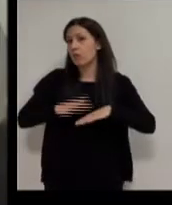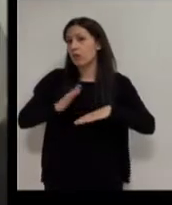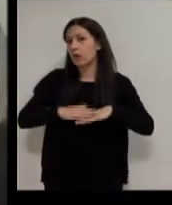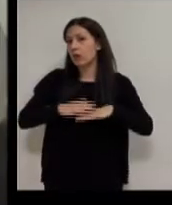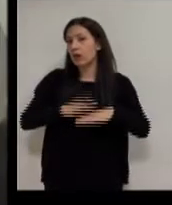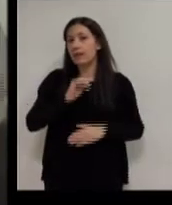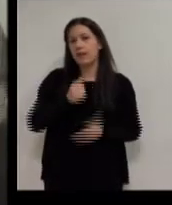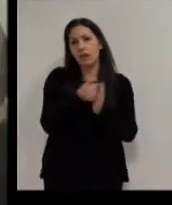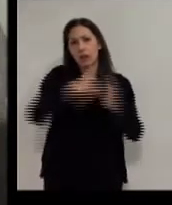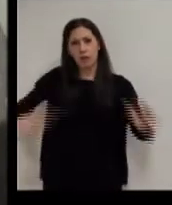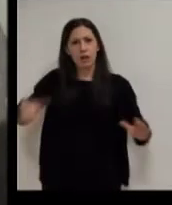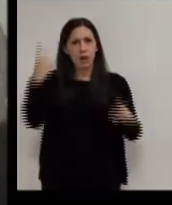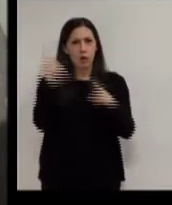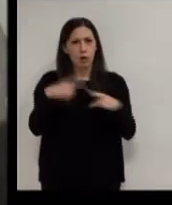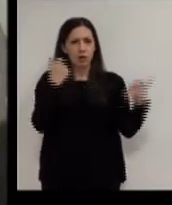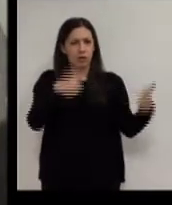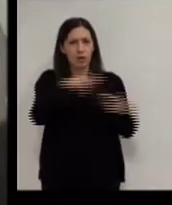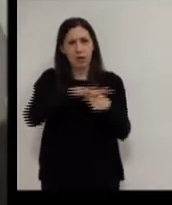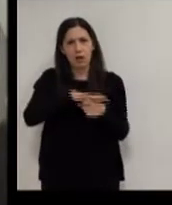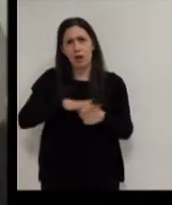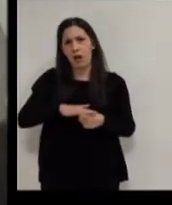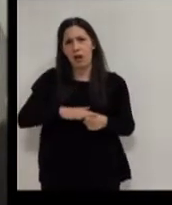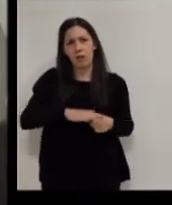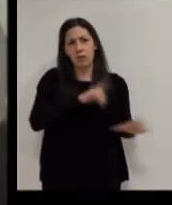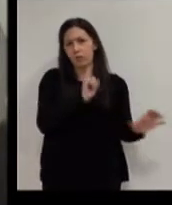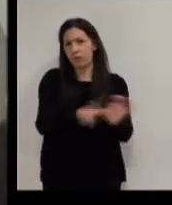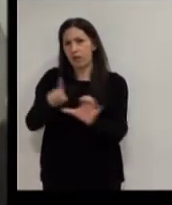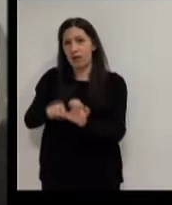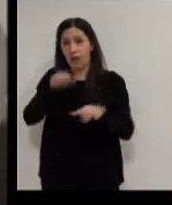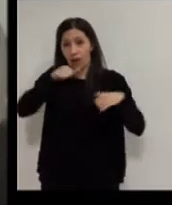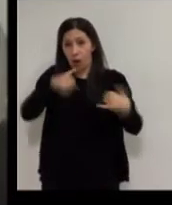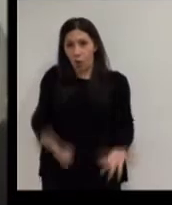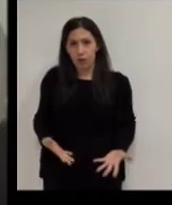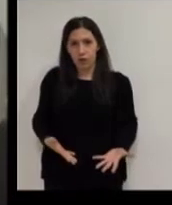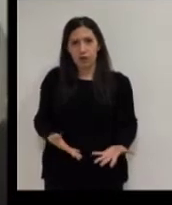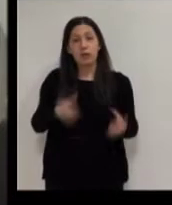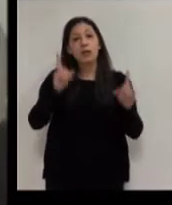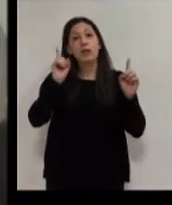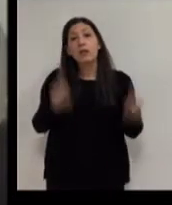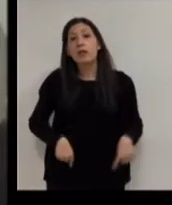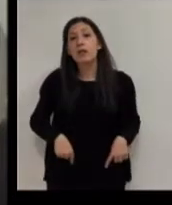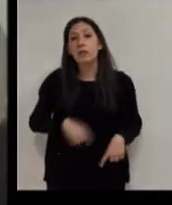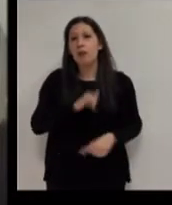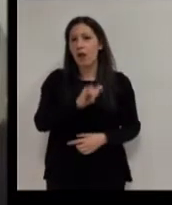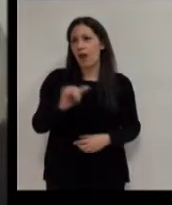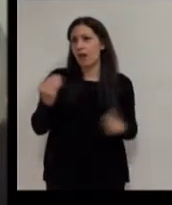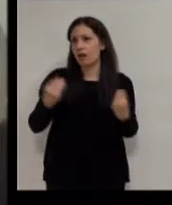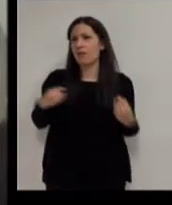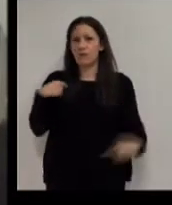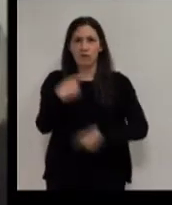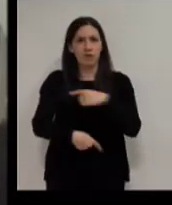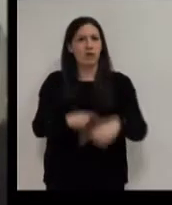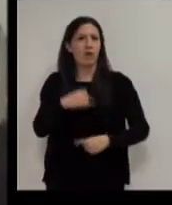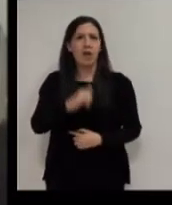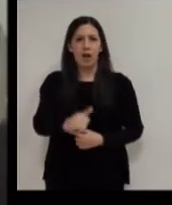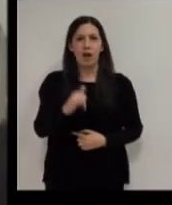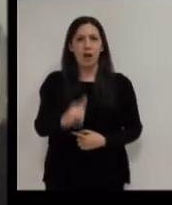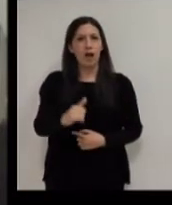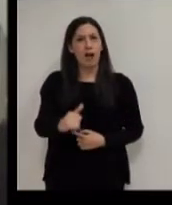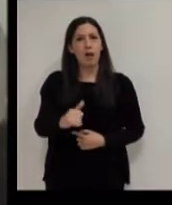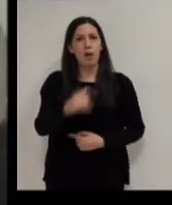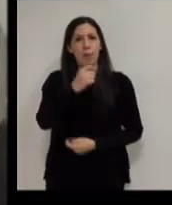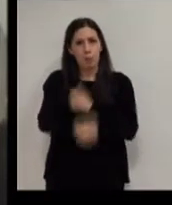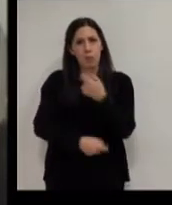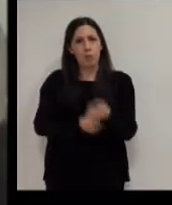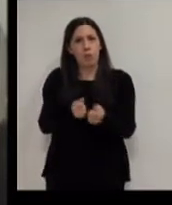son transversales a un montón de sectores hoy en día y además están presentes en nuestra vida cotidiana cada vez de una